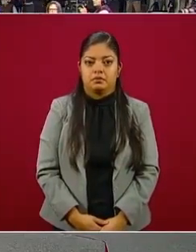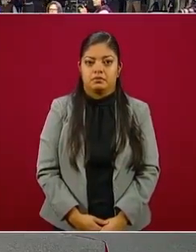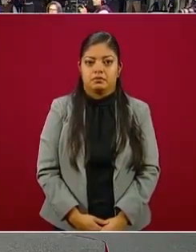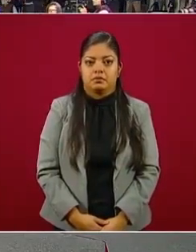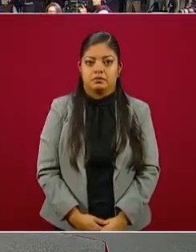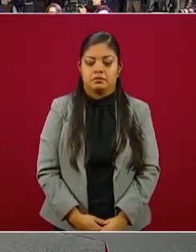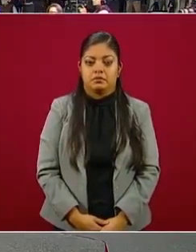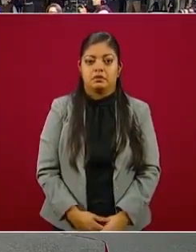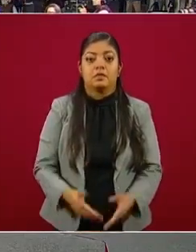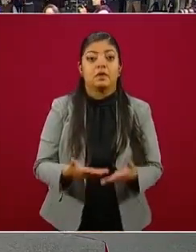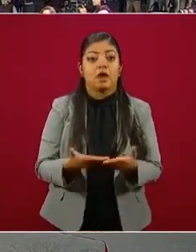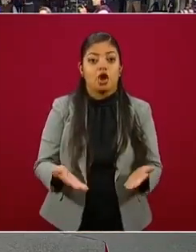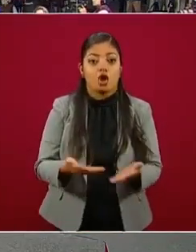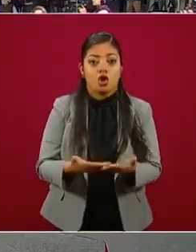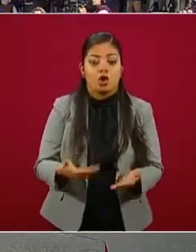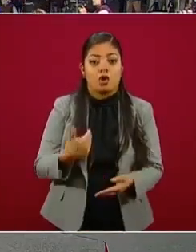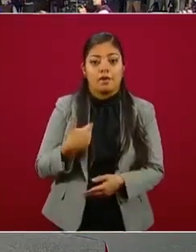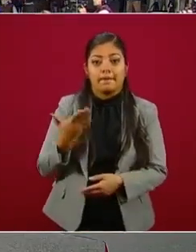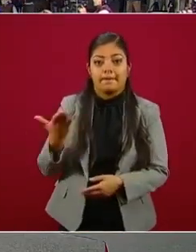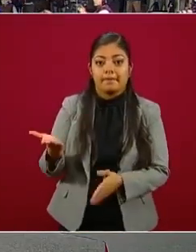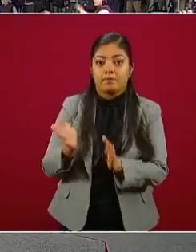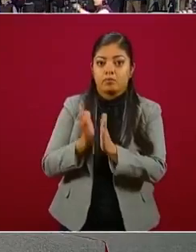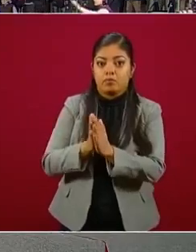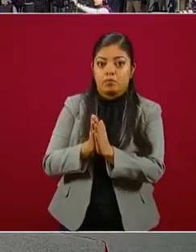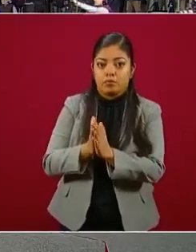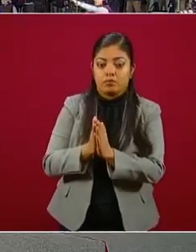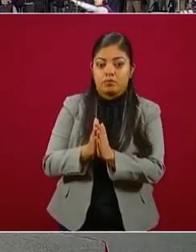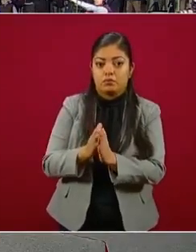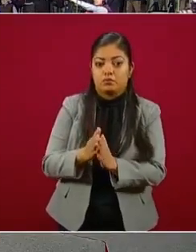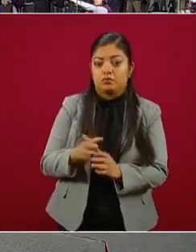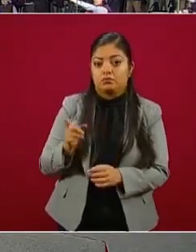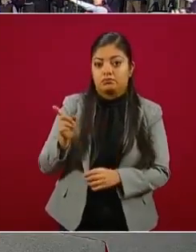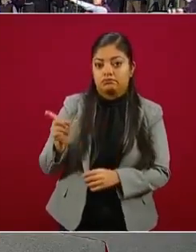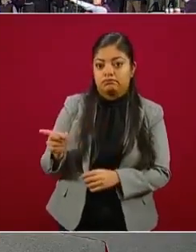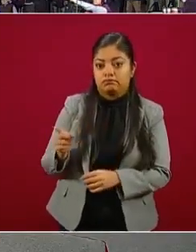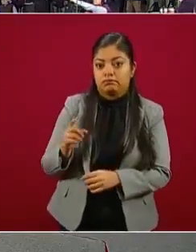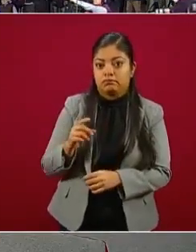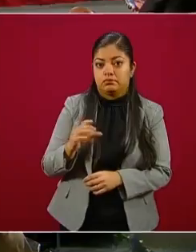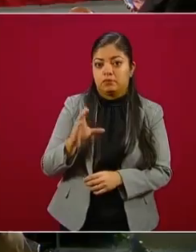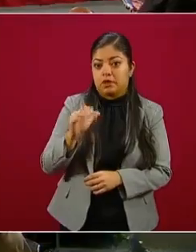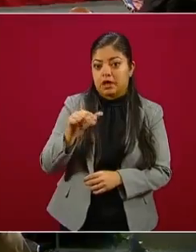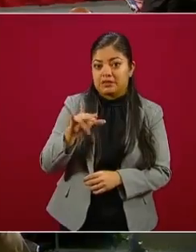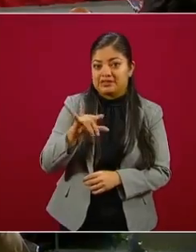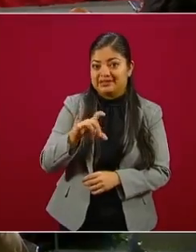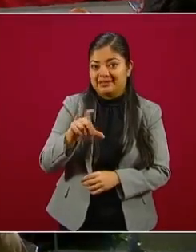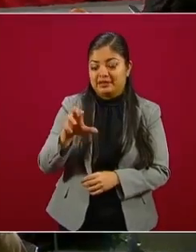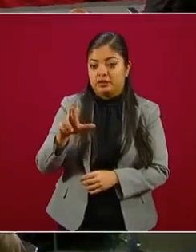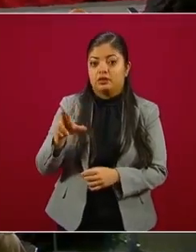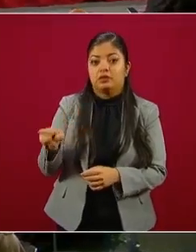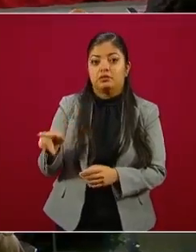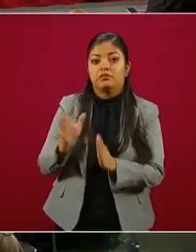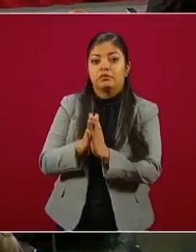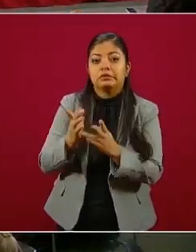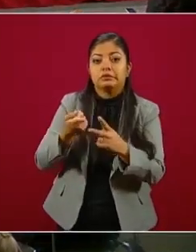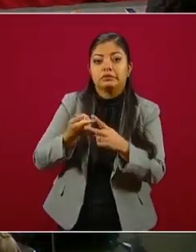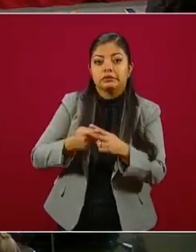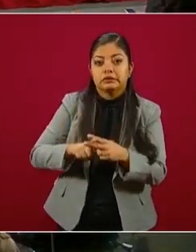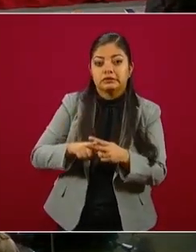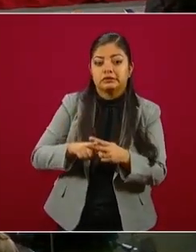Ahora sí, le pido por favor al canciller que nos haga la introducción de esta